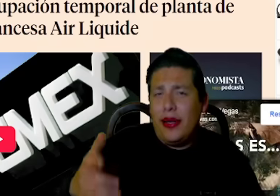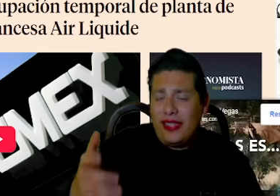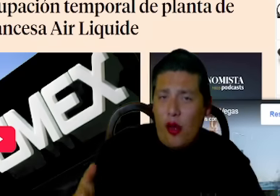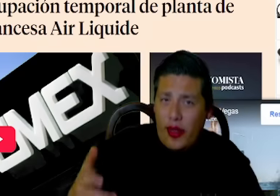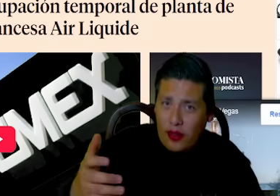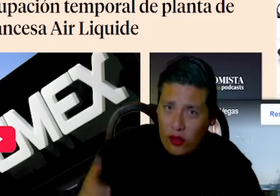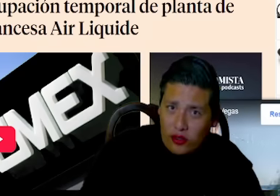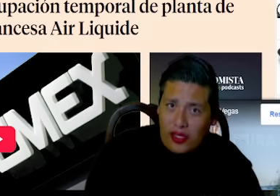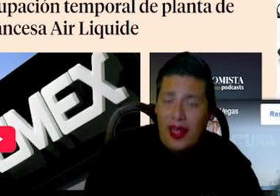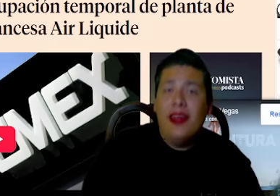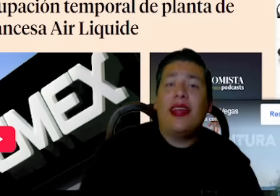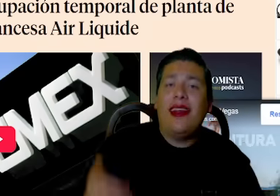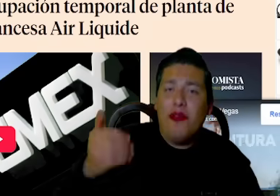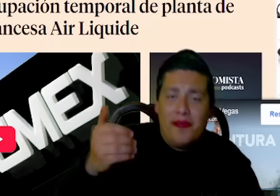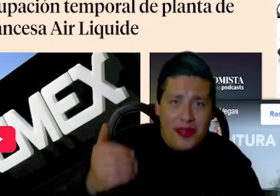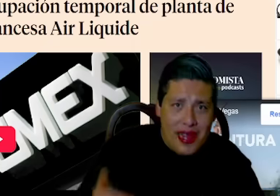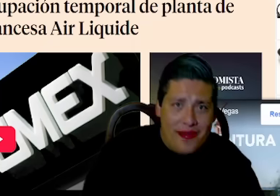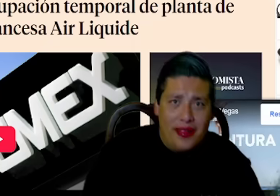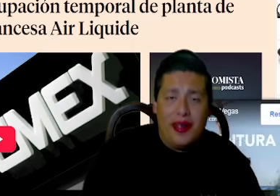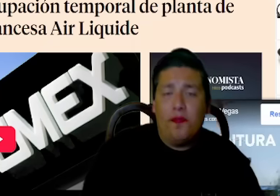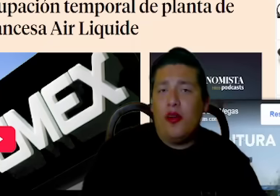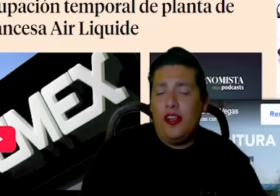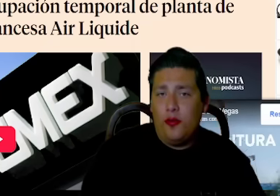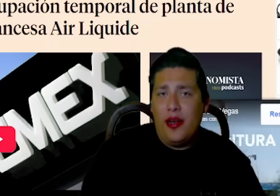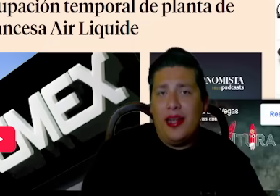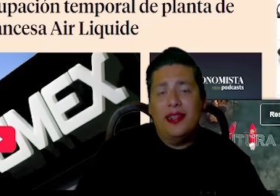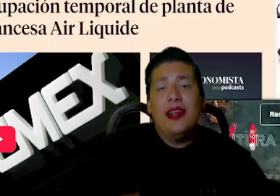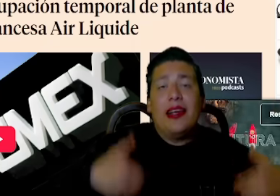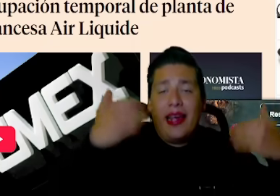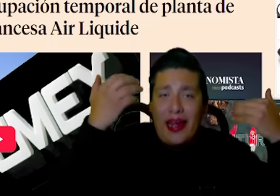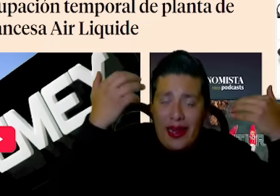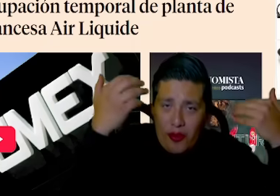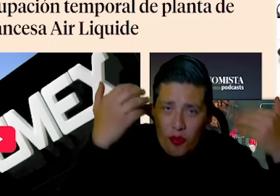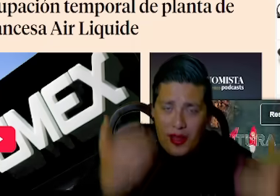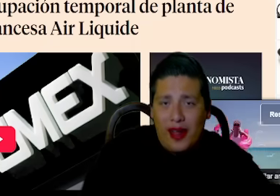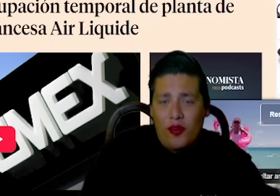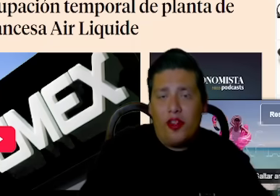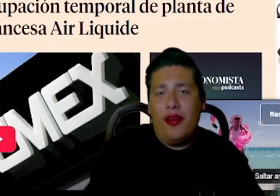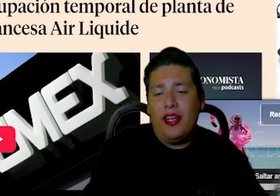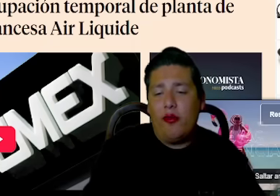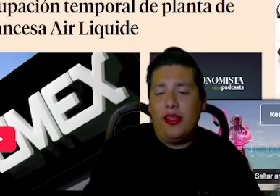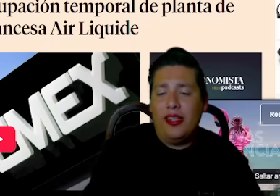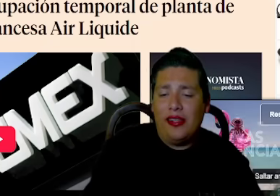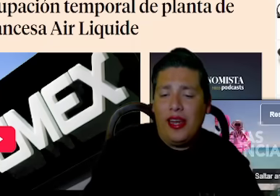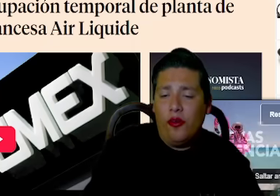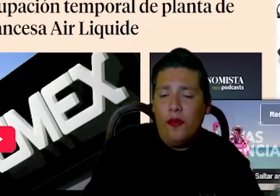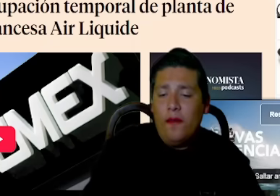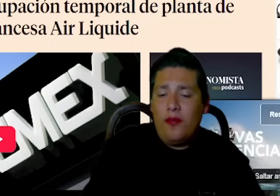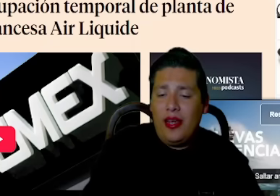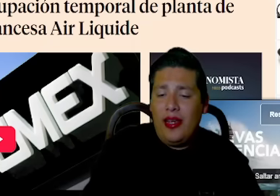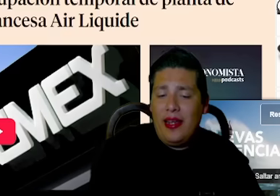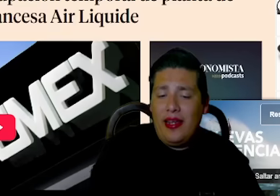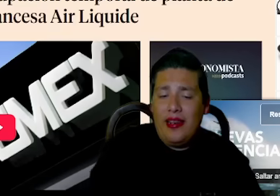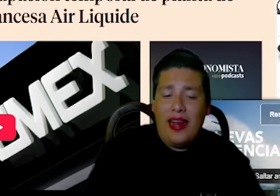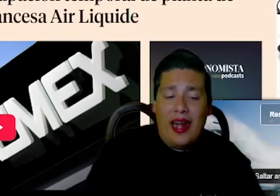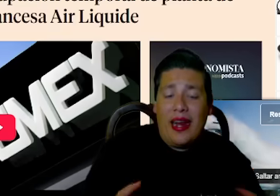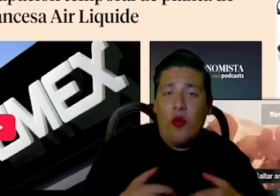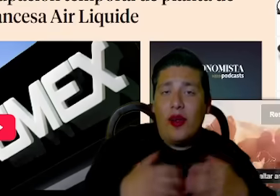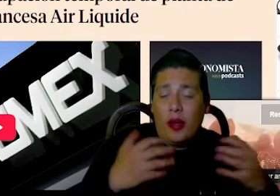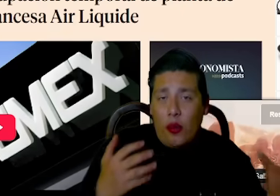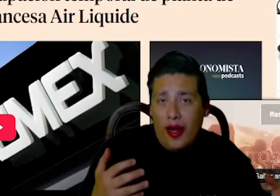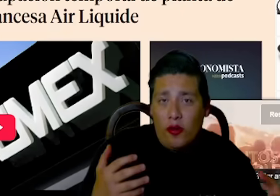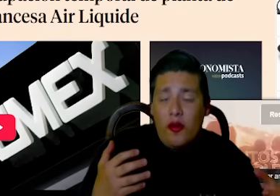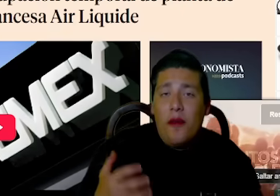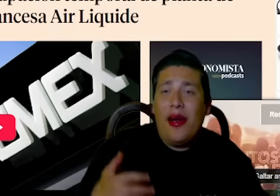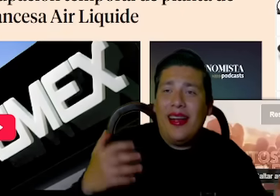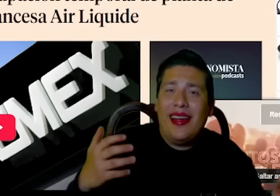que se han pasado de rosca, que no entienden por las buenas que el gobierno de México ha tratado de llegar